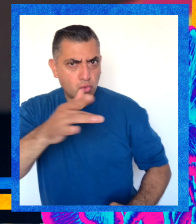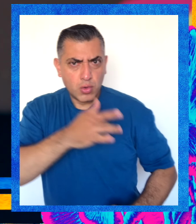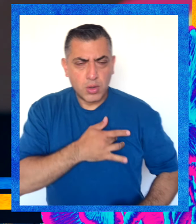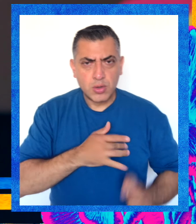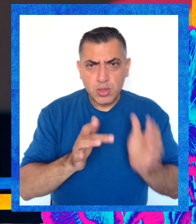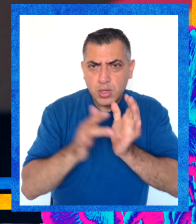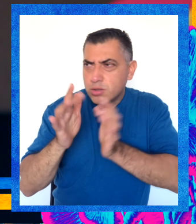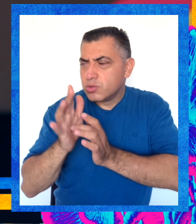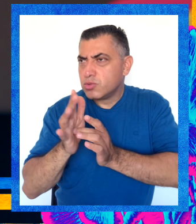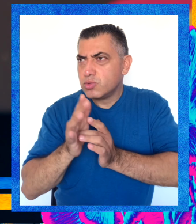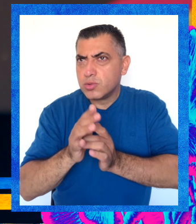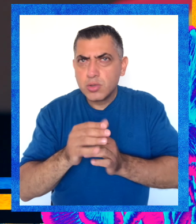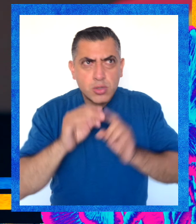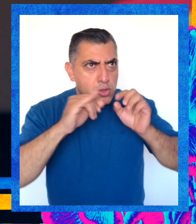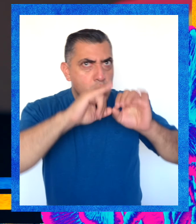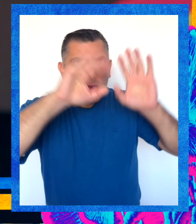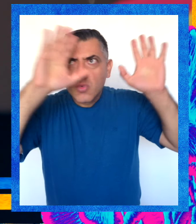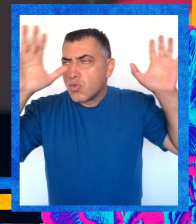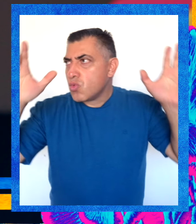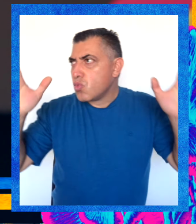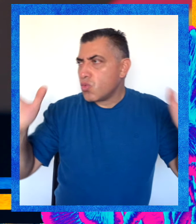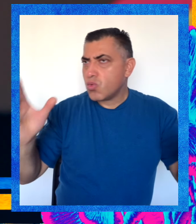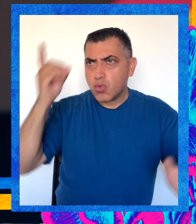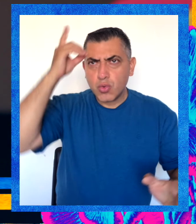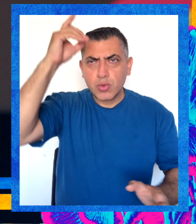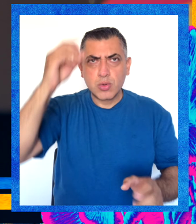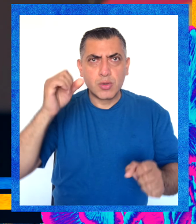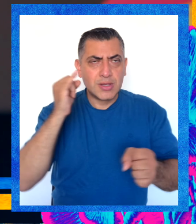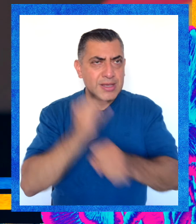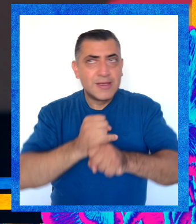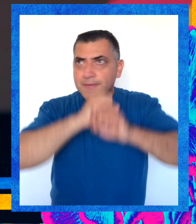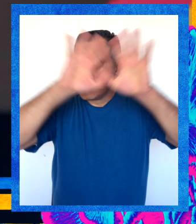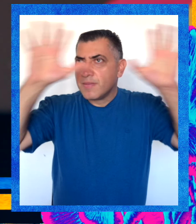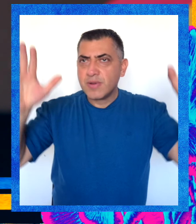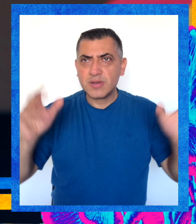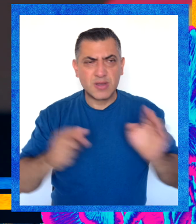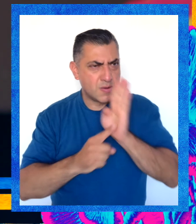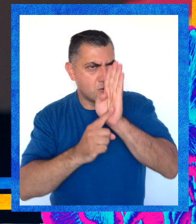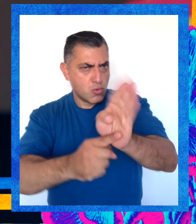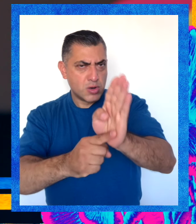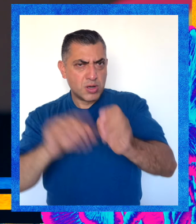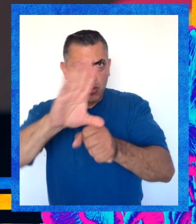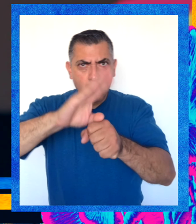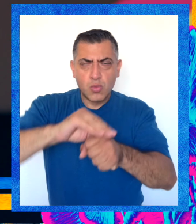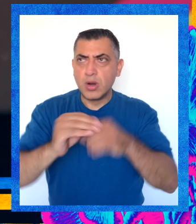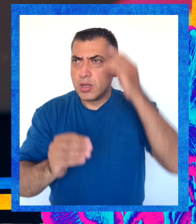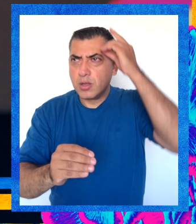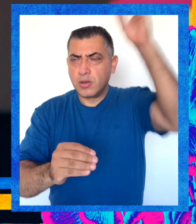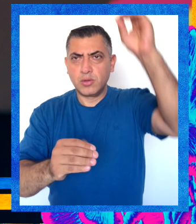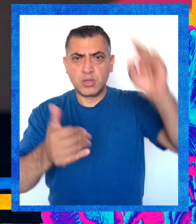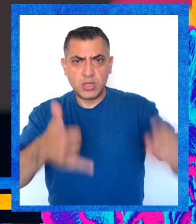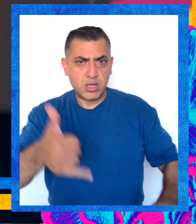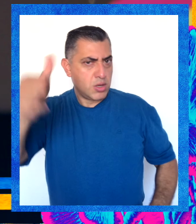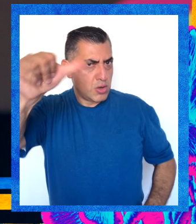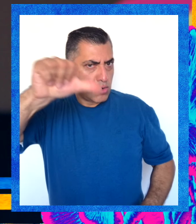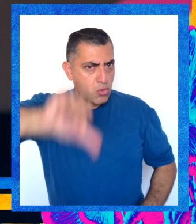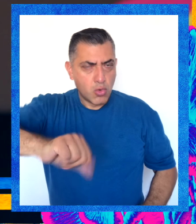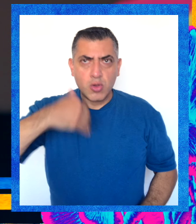jesús es la imagen visible tangible del dios invisible en la revelación completa de dios y hoy